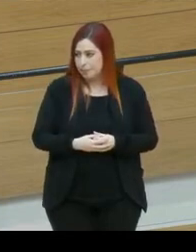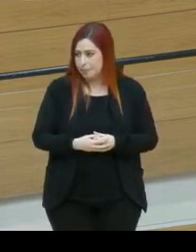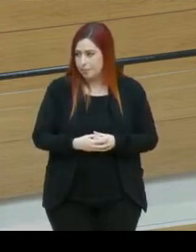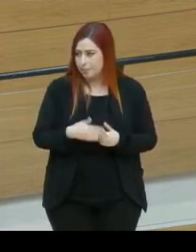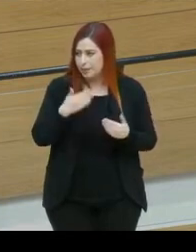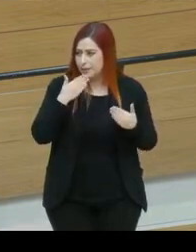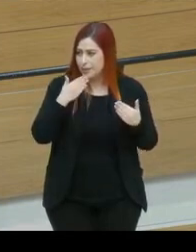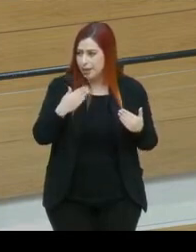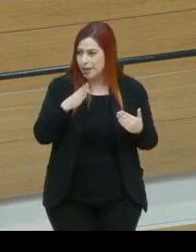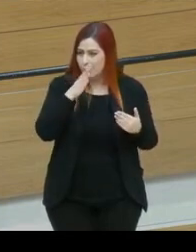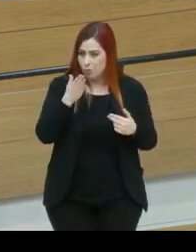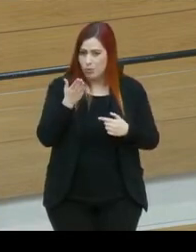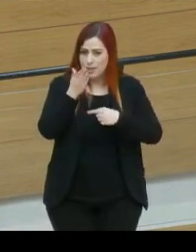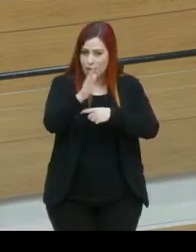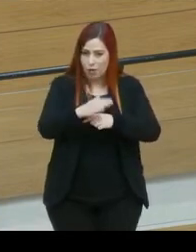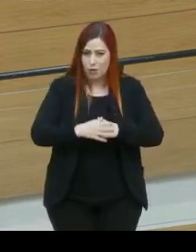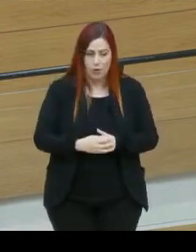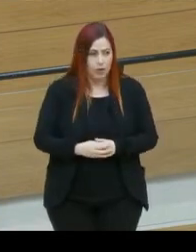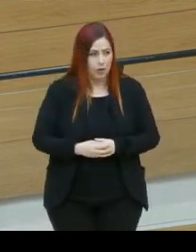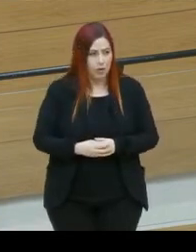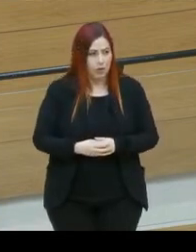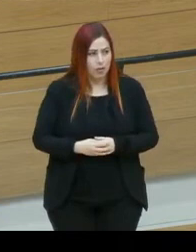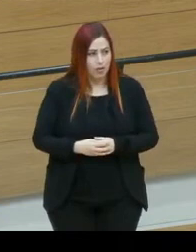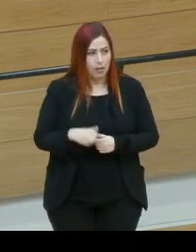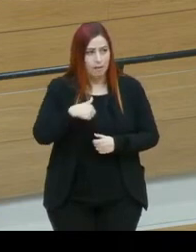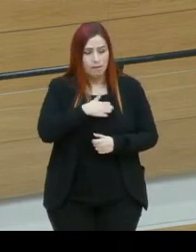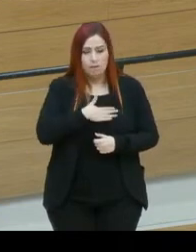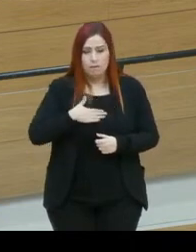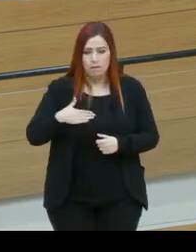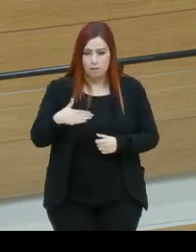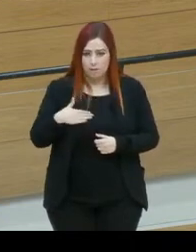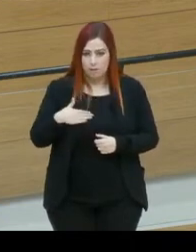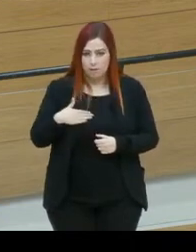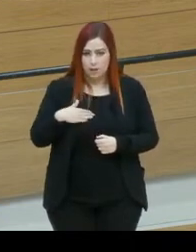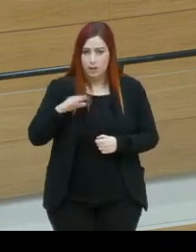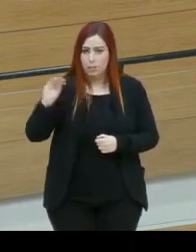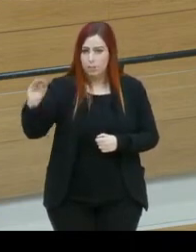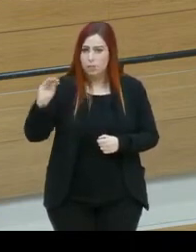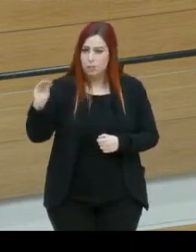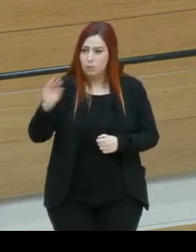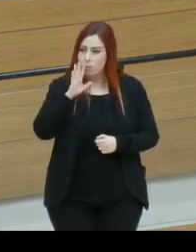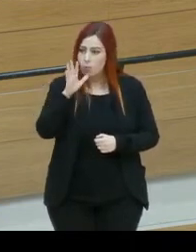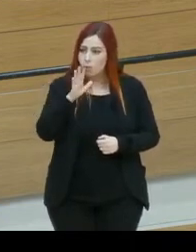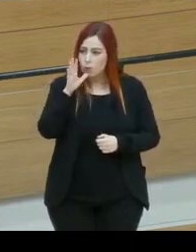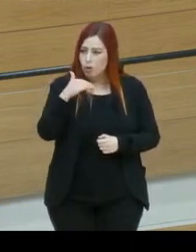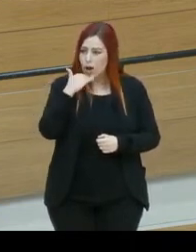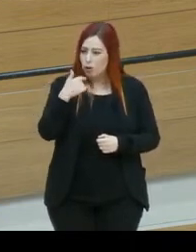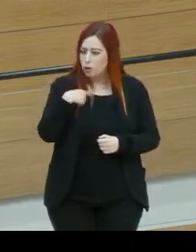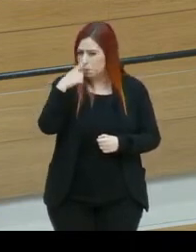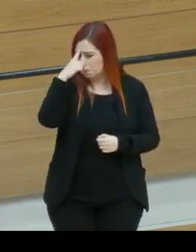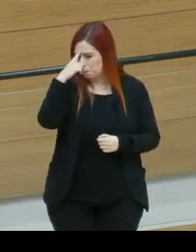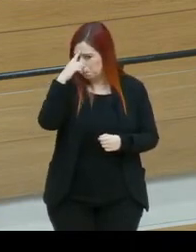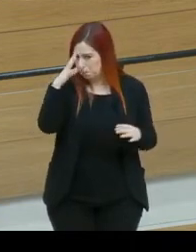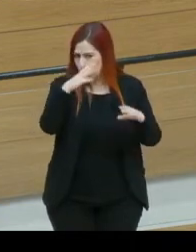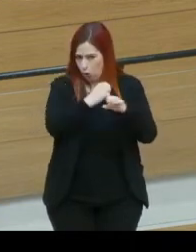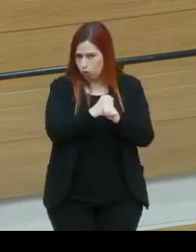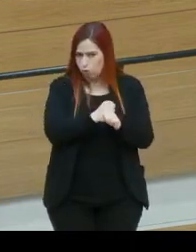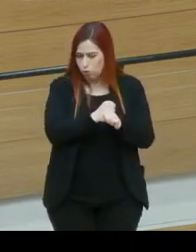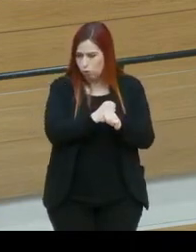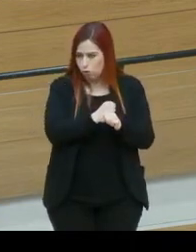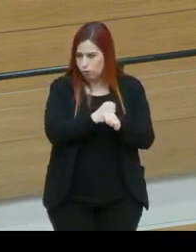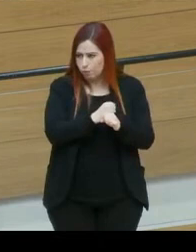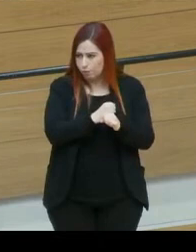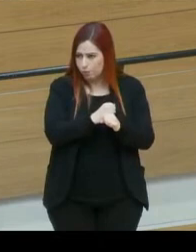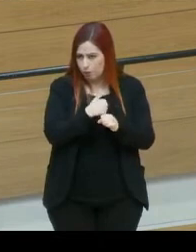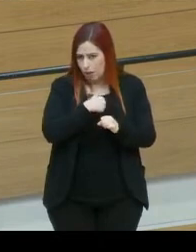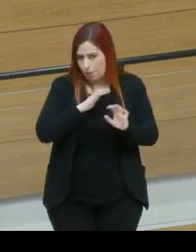Muchas gracias por la presentación. Y me gustaría hacer una pregunta, porque es algo que no me ha quedado del todo claro, al menos a mí,